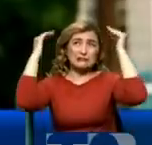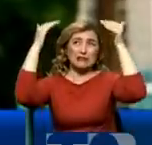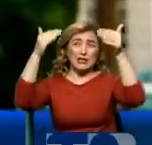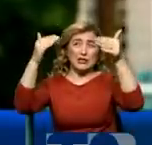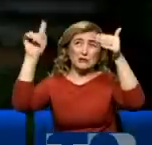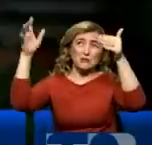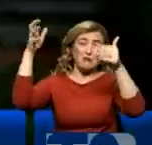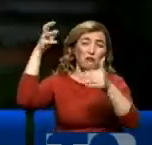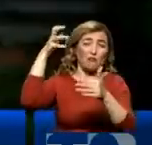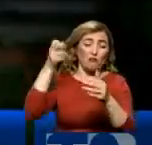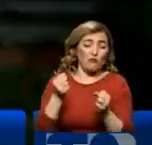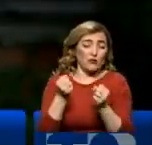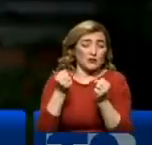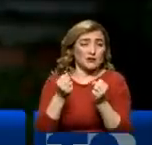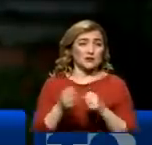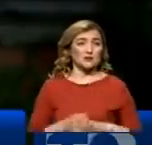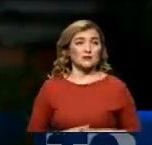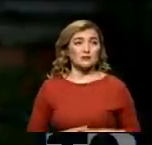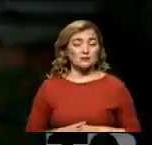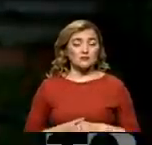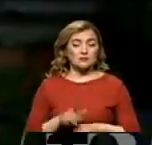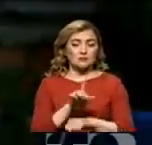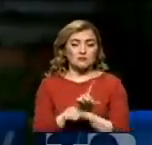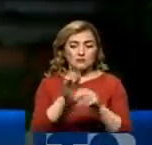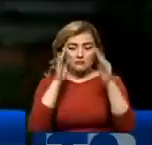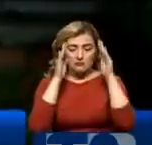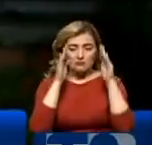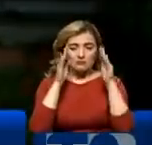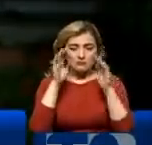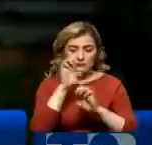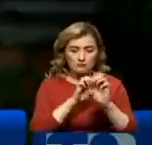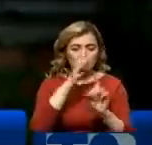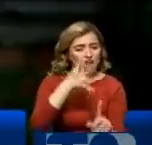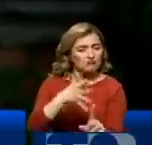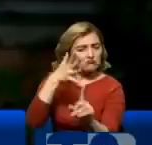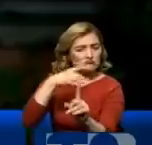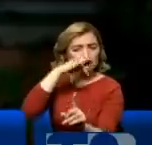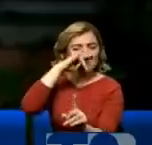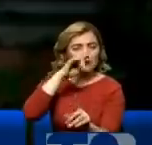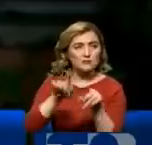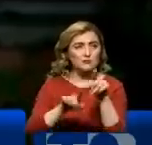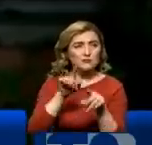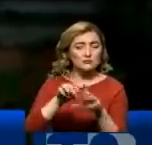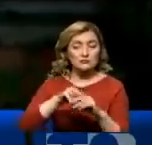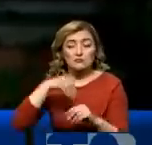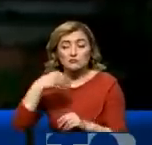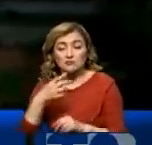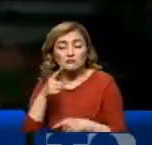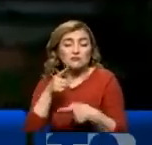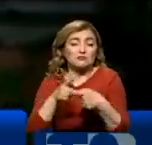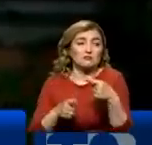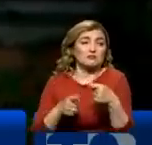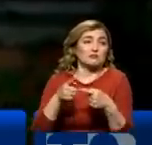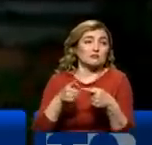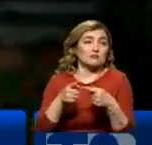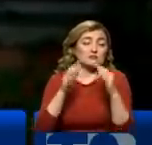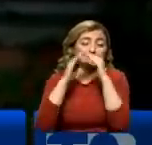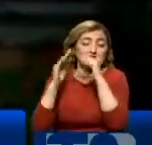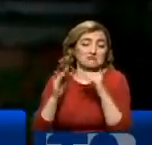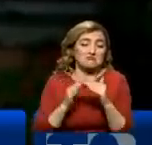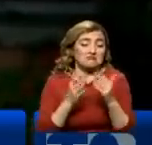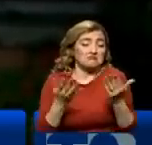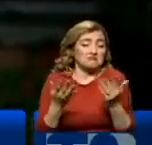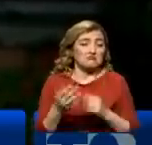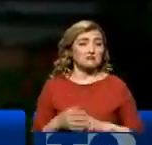mucho sol, está muy fuerte. Que a veces vengan los médicos a ver a los niños, porque a veces los niños no pueden salir de aquí, del recinto, por